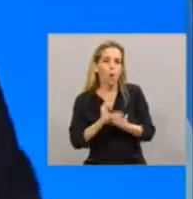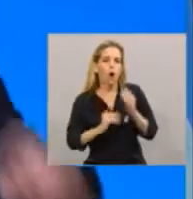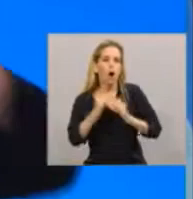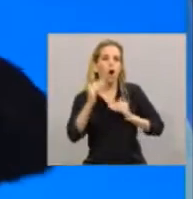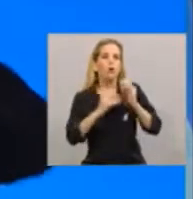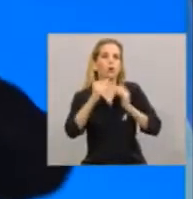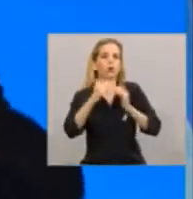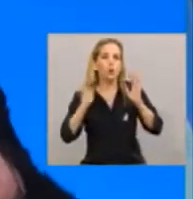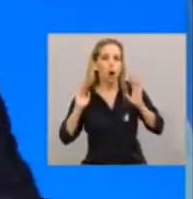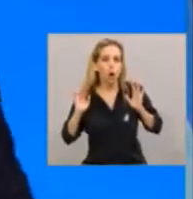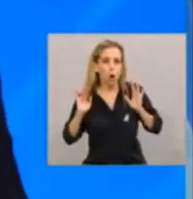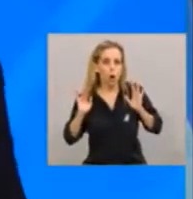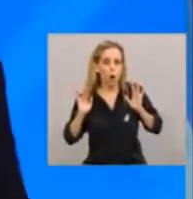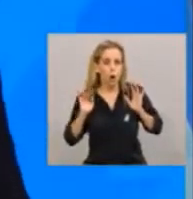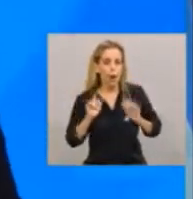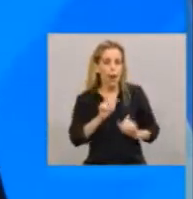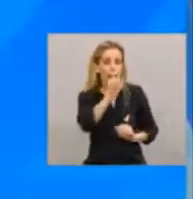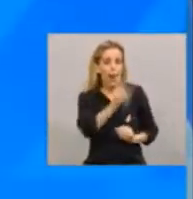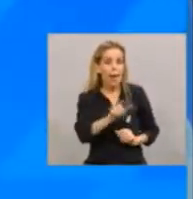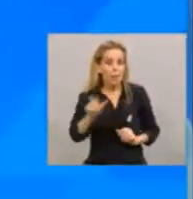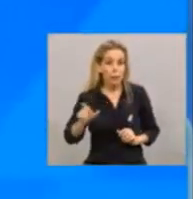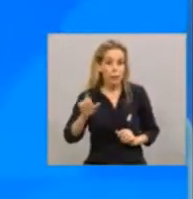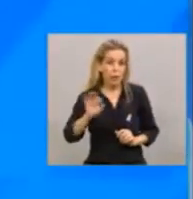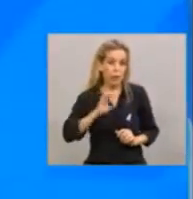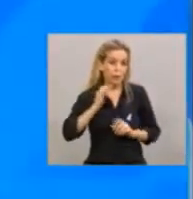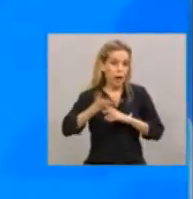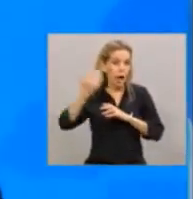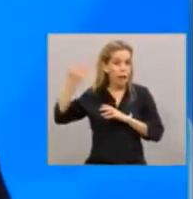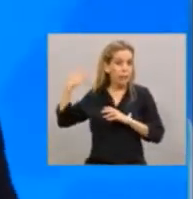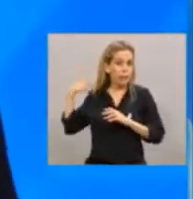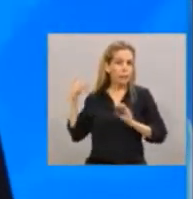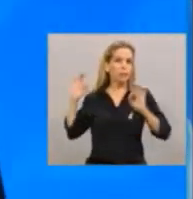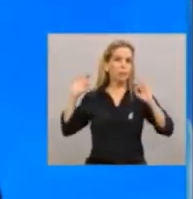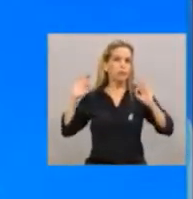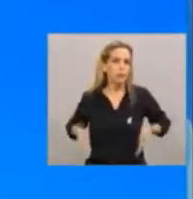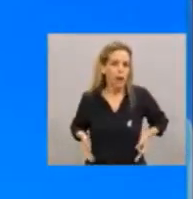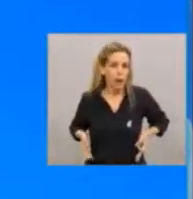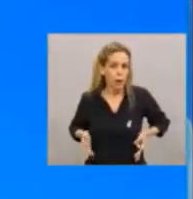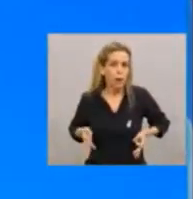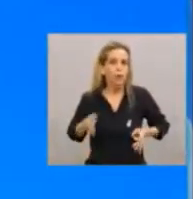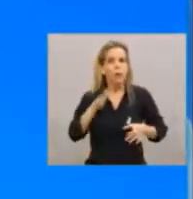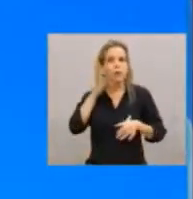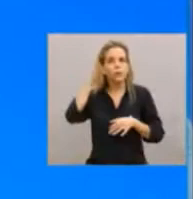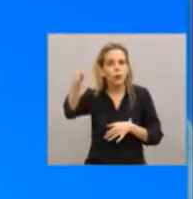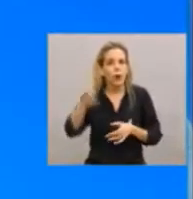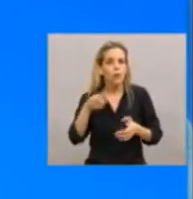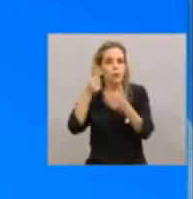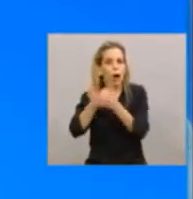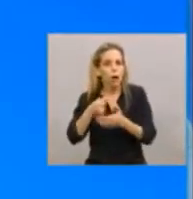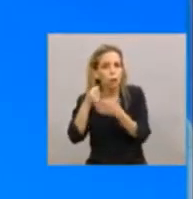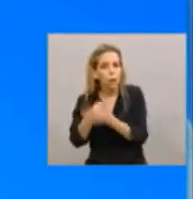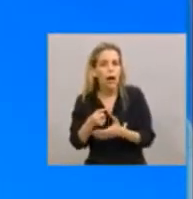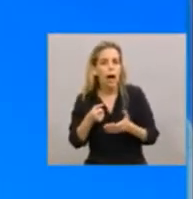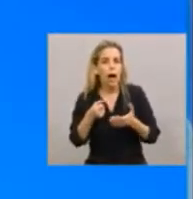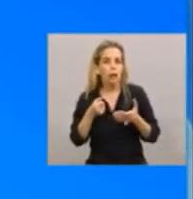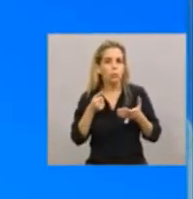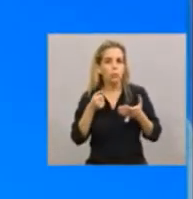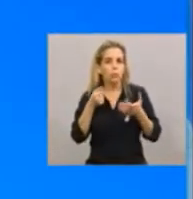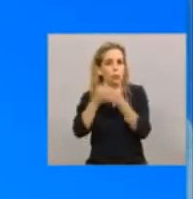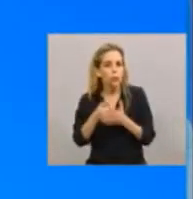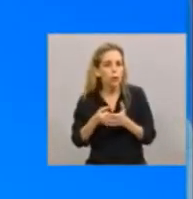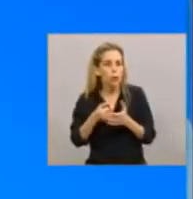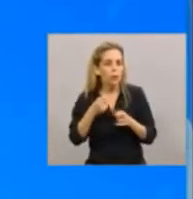ellos lo supieron y allí fueron y muchos dieron la vida siempre rescato